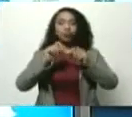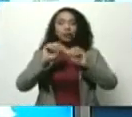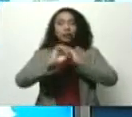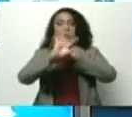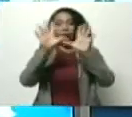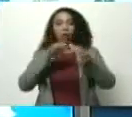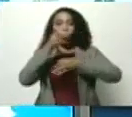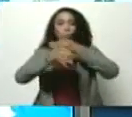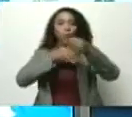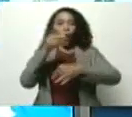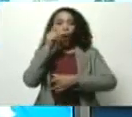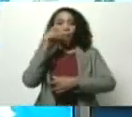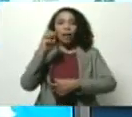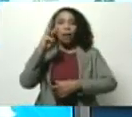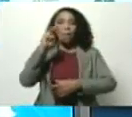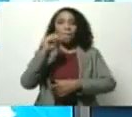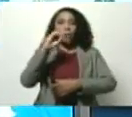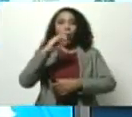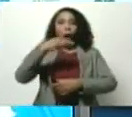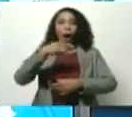opep mohamad barkindo